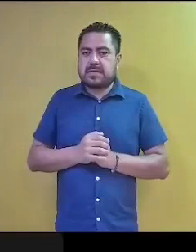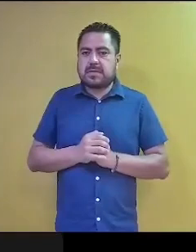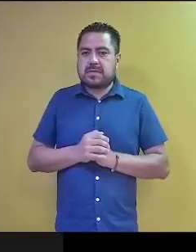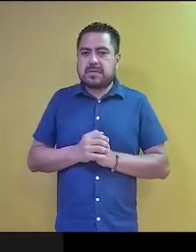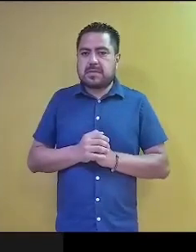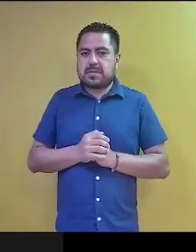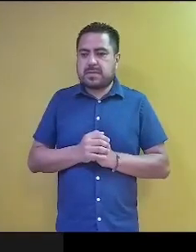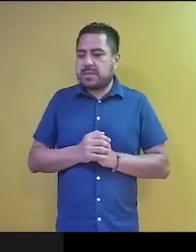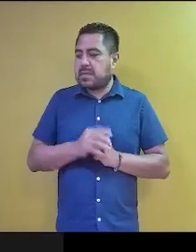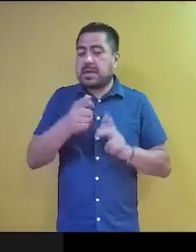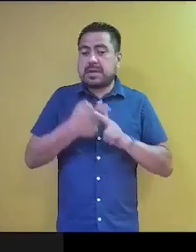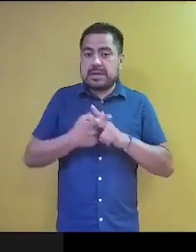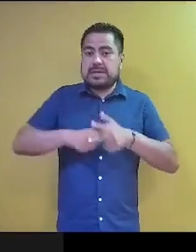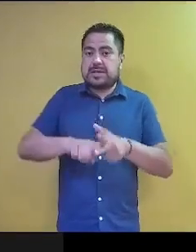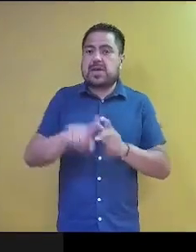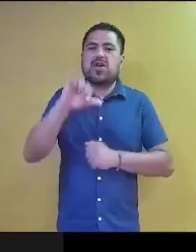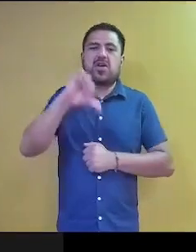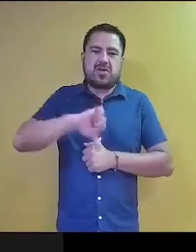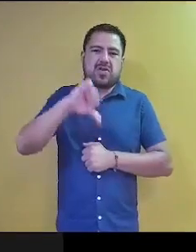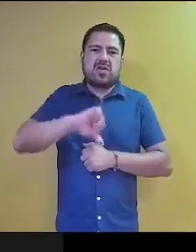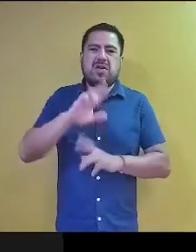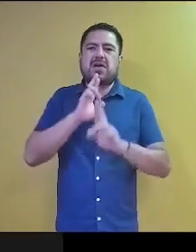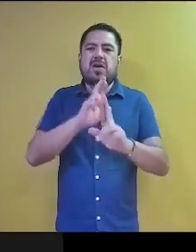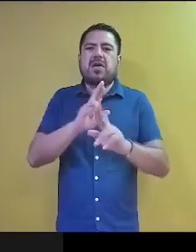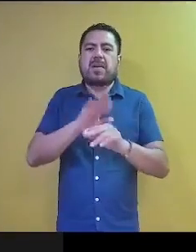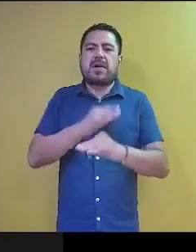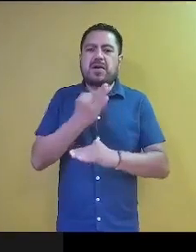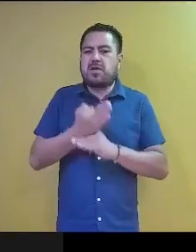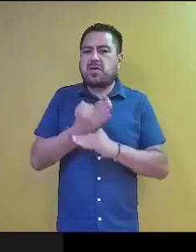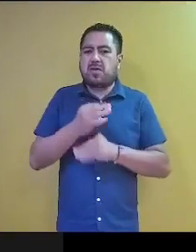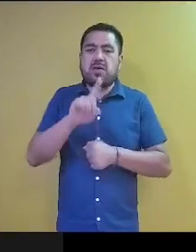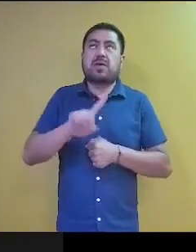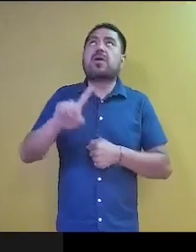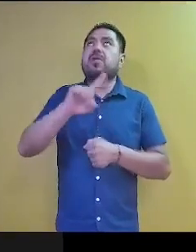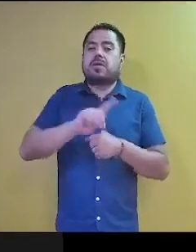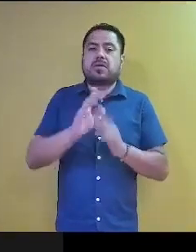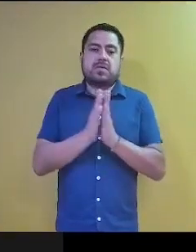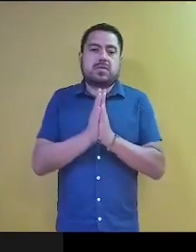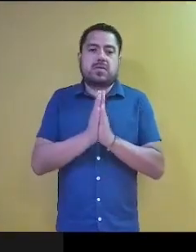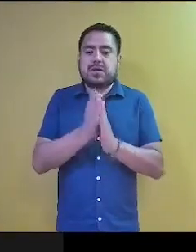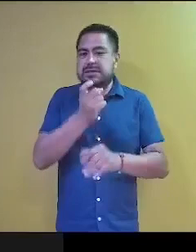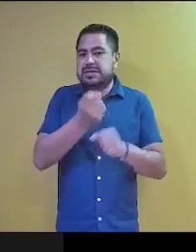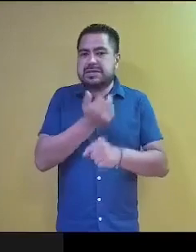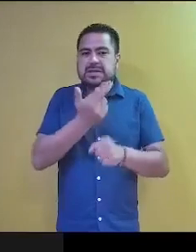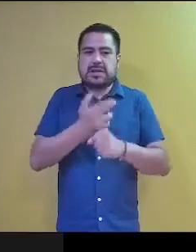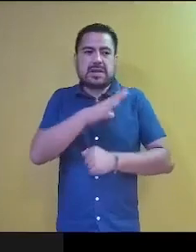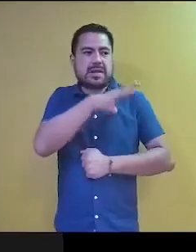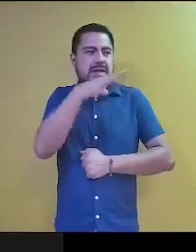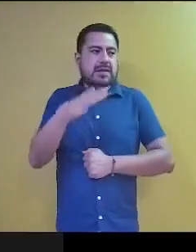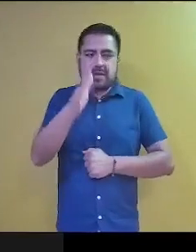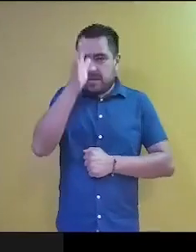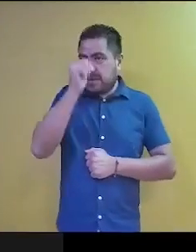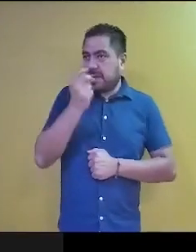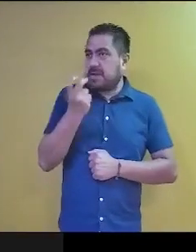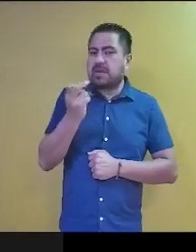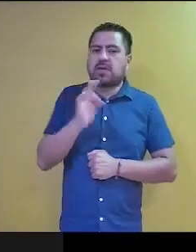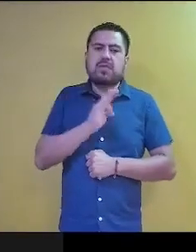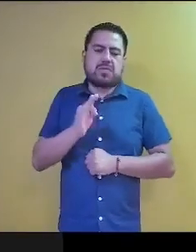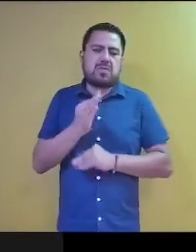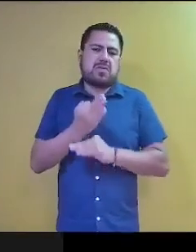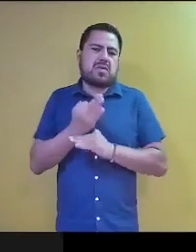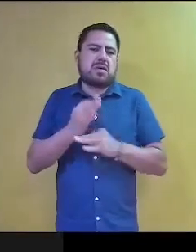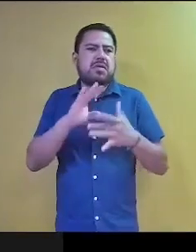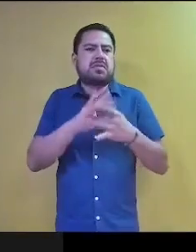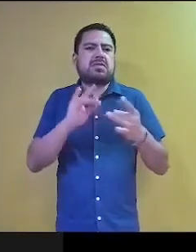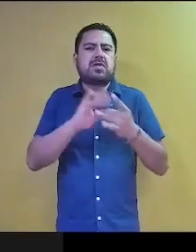A efecto de iniciar la sesión de resolución convocada para esta fecha, solicito al secretario general de acuerdos proceda a